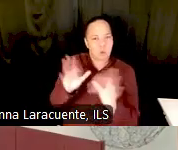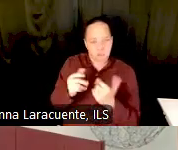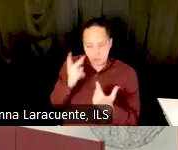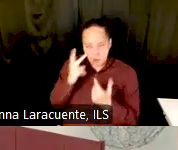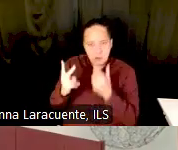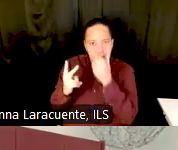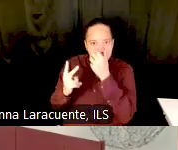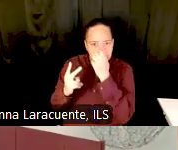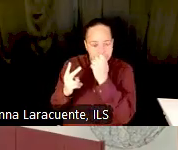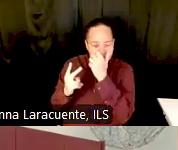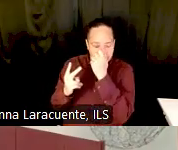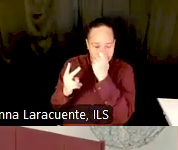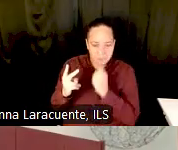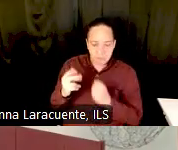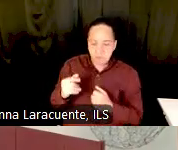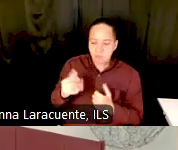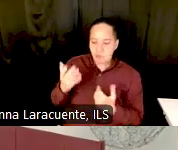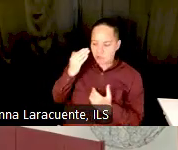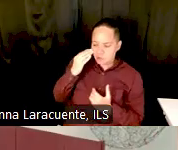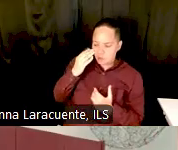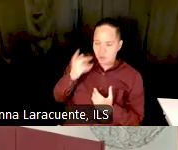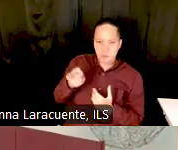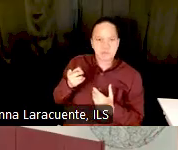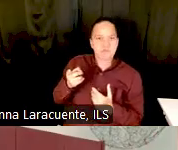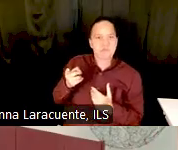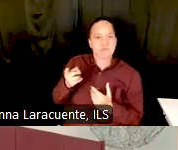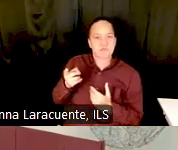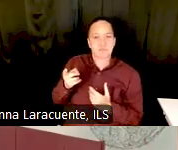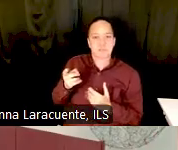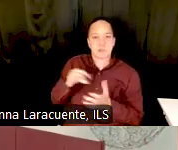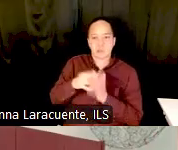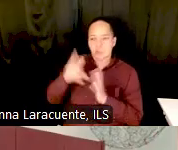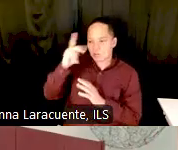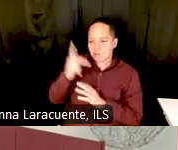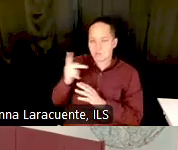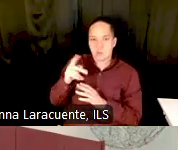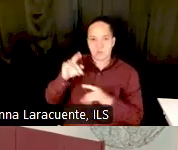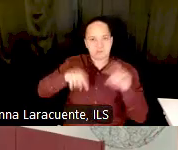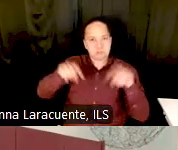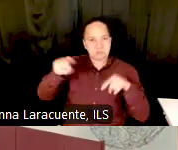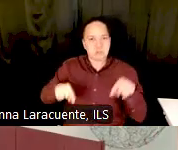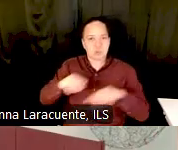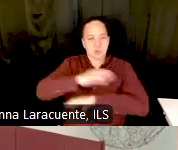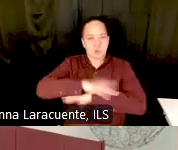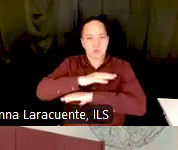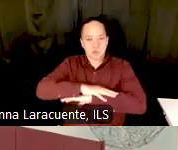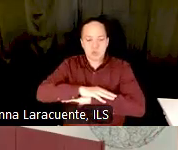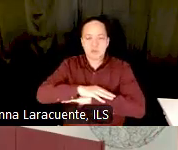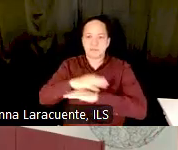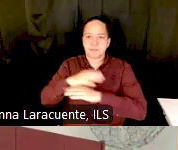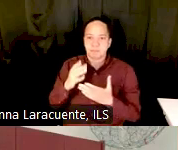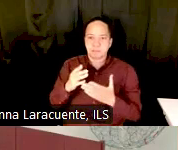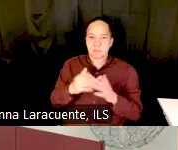a ese estudiante de mucho tiempo, vemos que estas variables de su conducta y afecto han